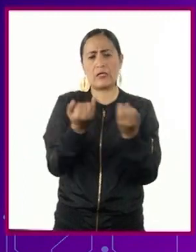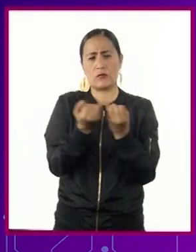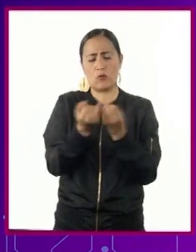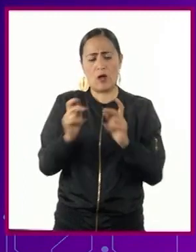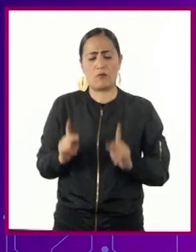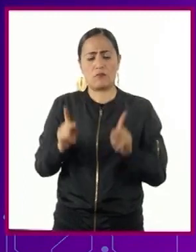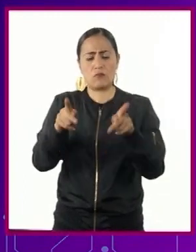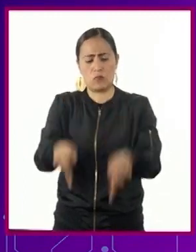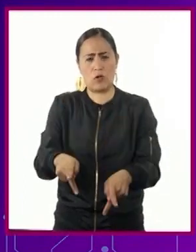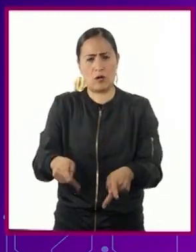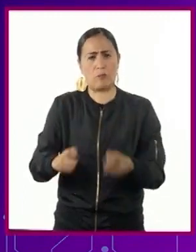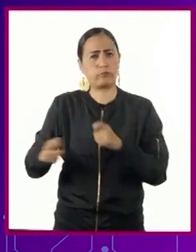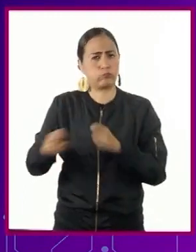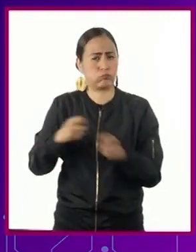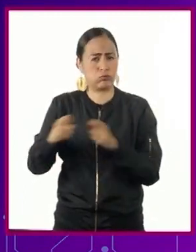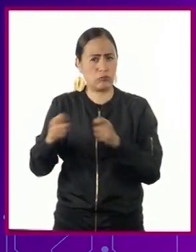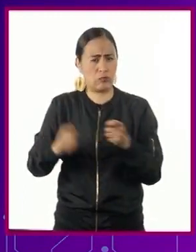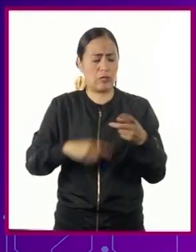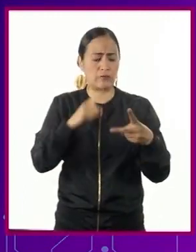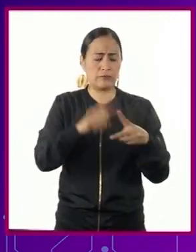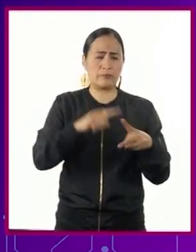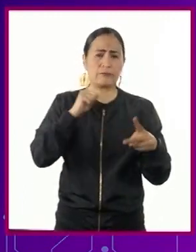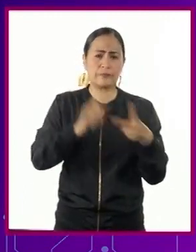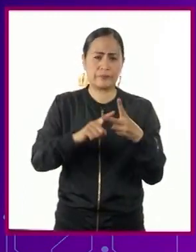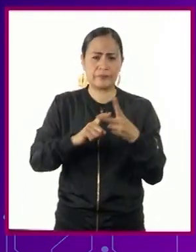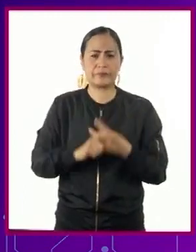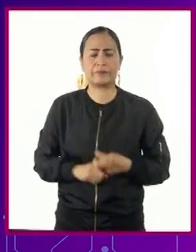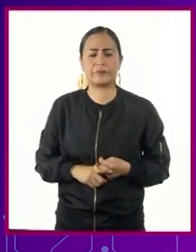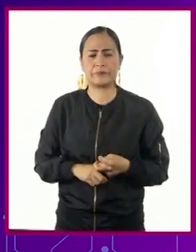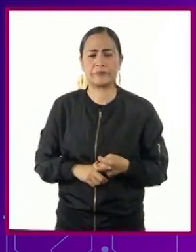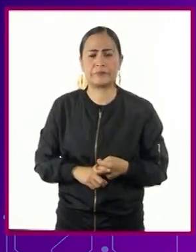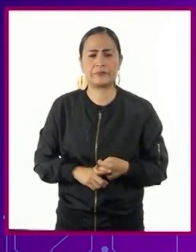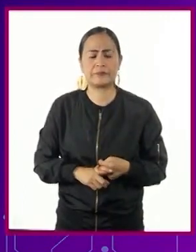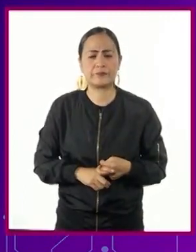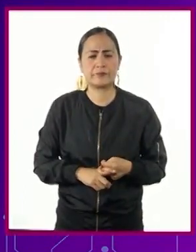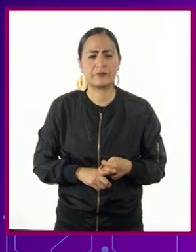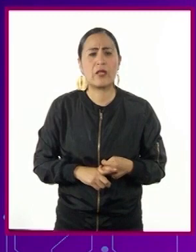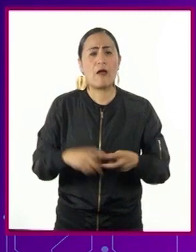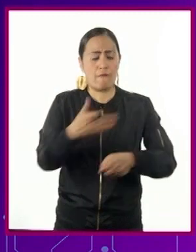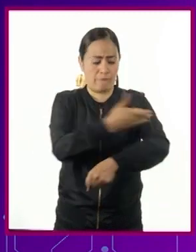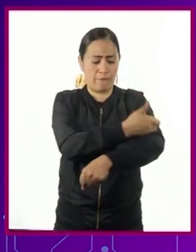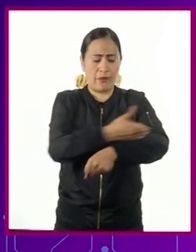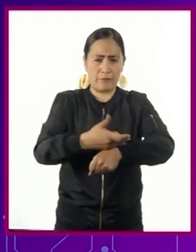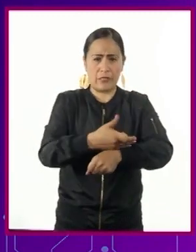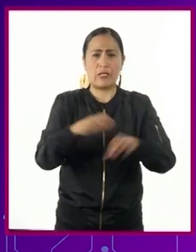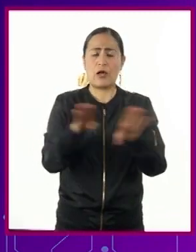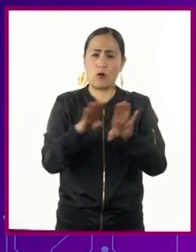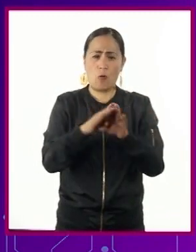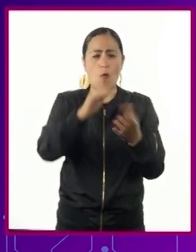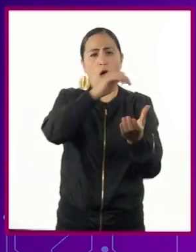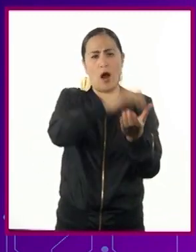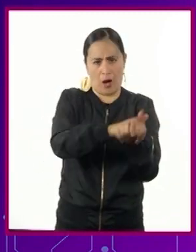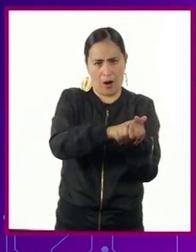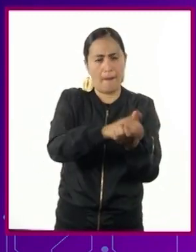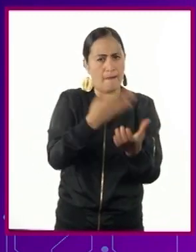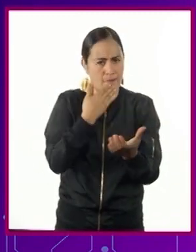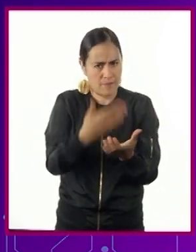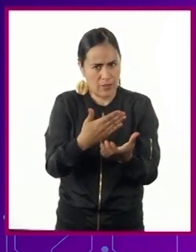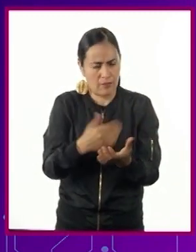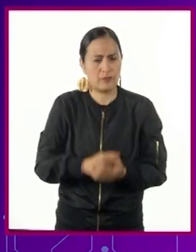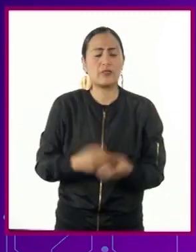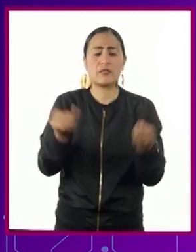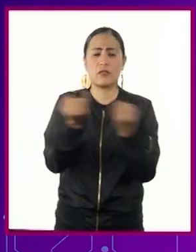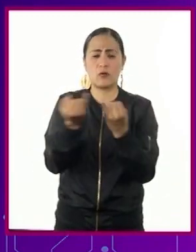establecieron un cuadro normativo sobre dos aspectos esenciales, como es la formación de la familia a través del vínculo matrimonial y la regulación